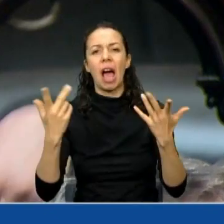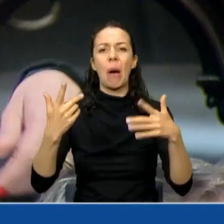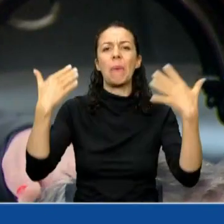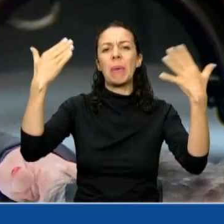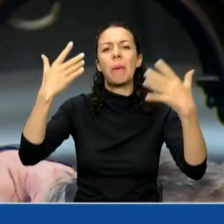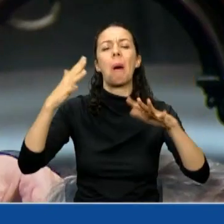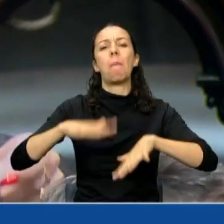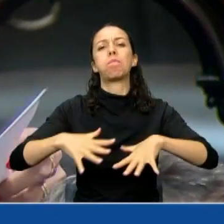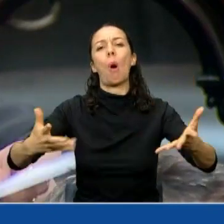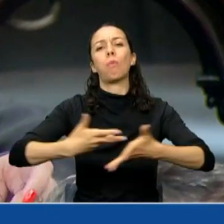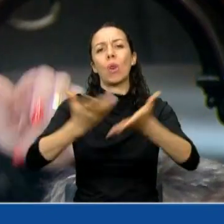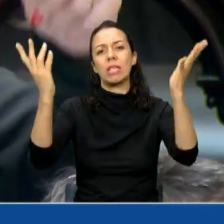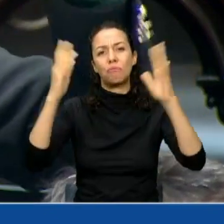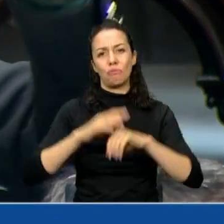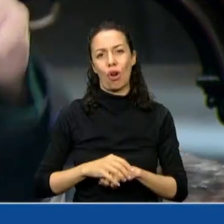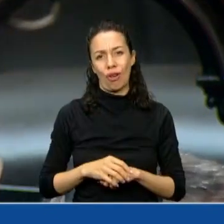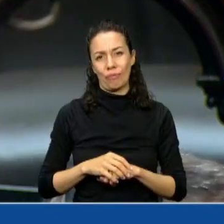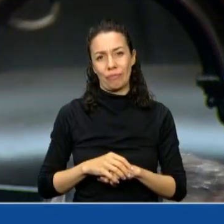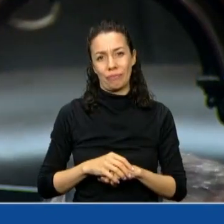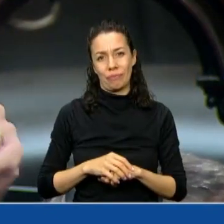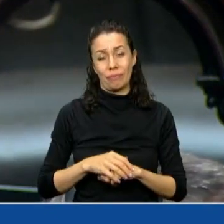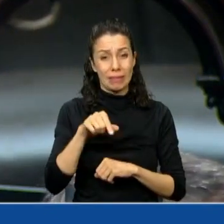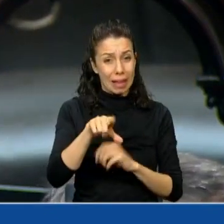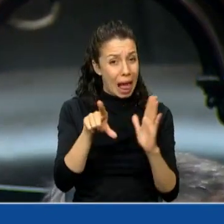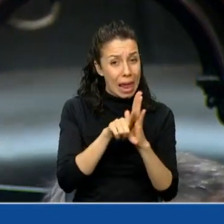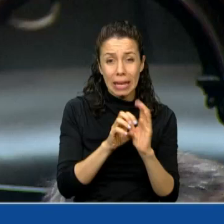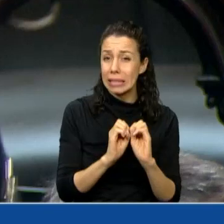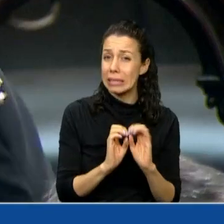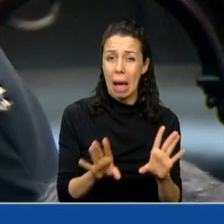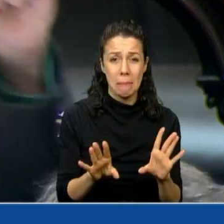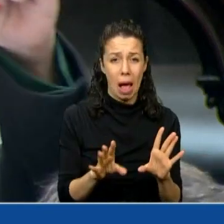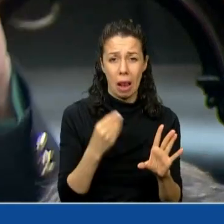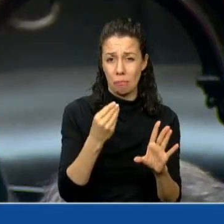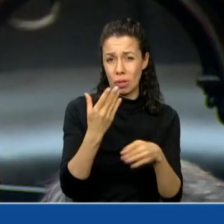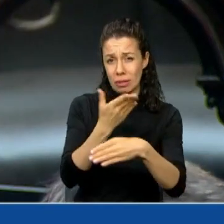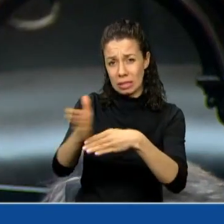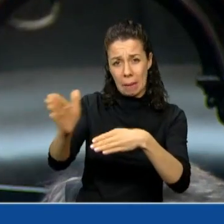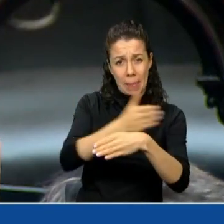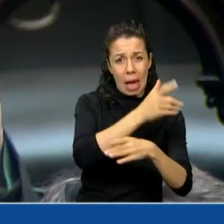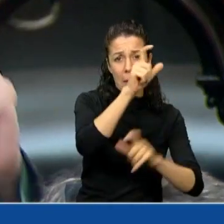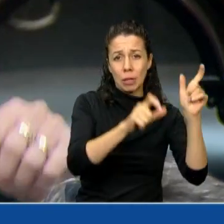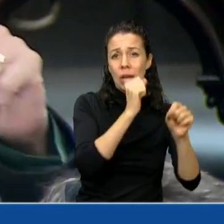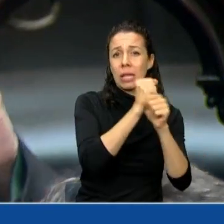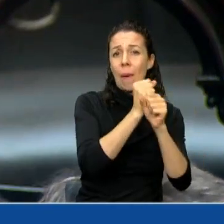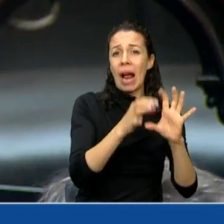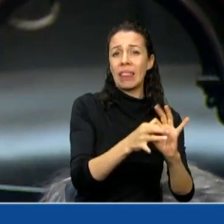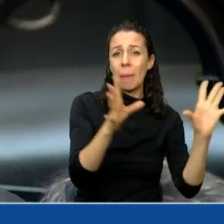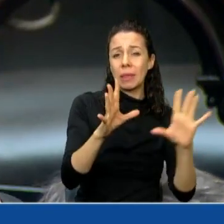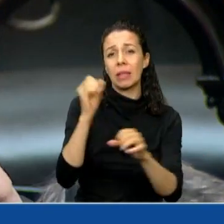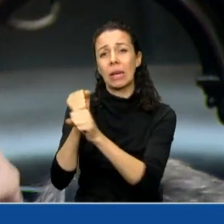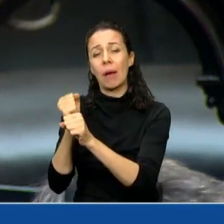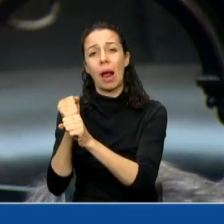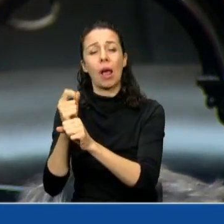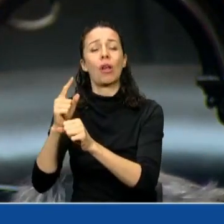populismo, muchachos! Esta ley está mal porque discrimina entre trabajadores independientes y trabajadores en relación